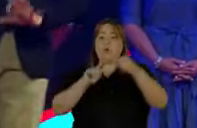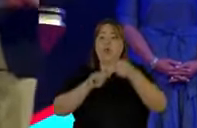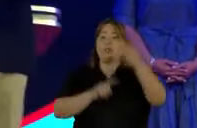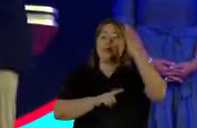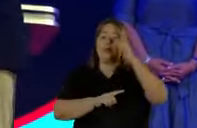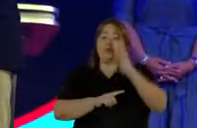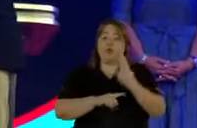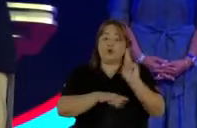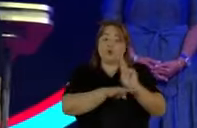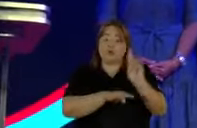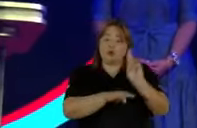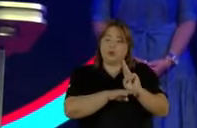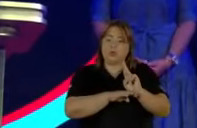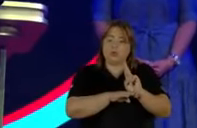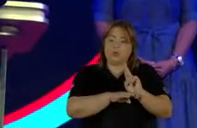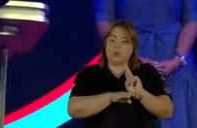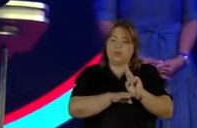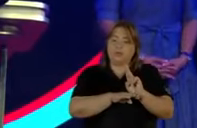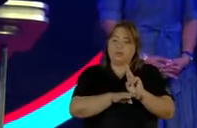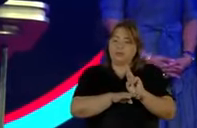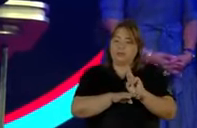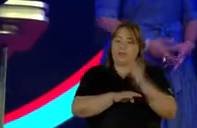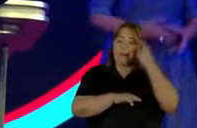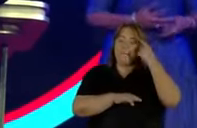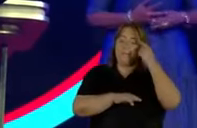para dar el consejo, la cosa es distinta.